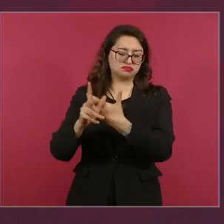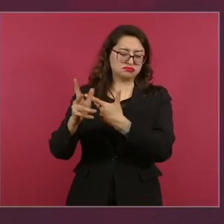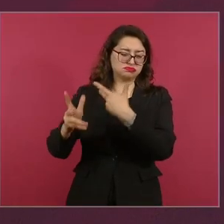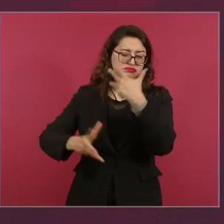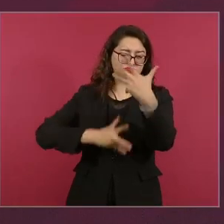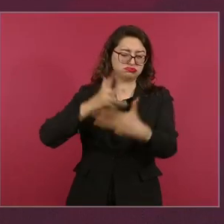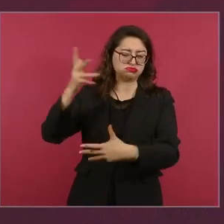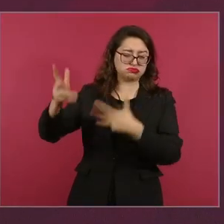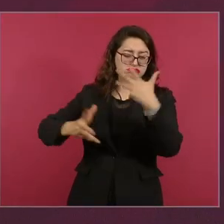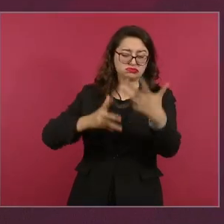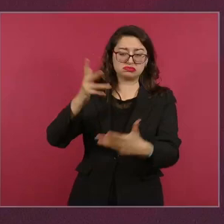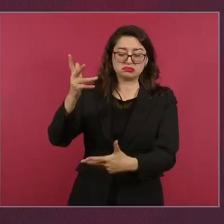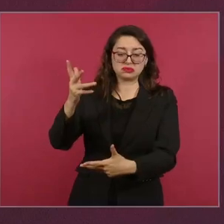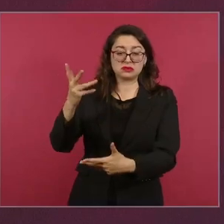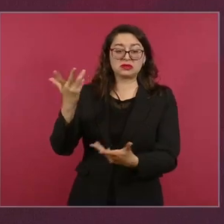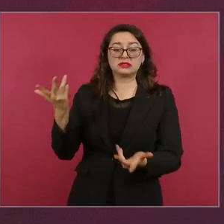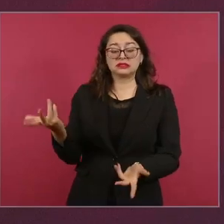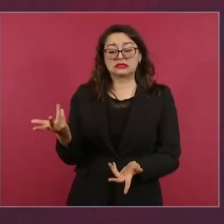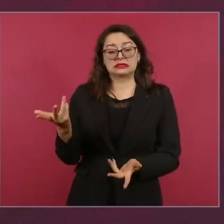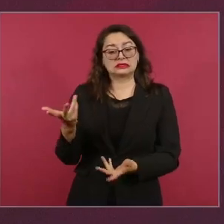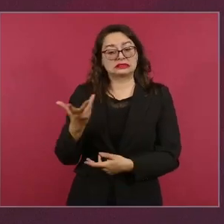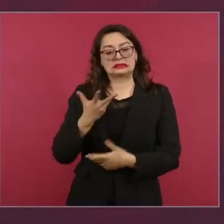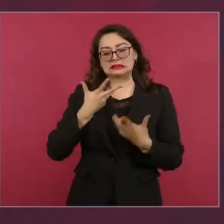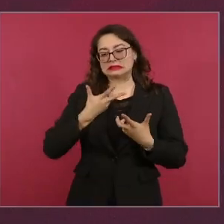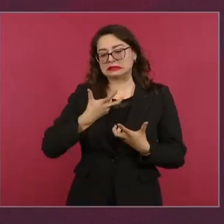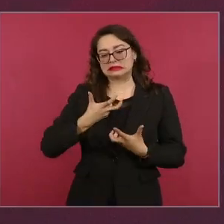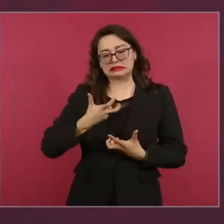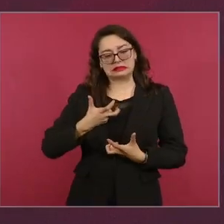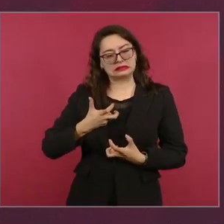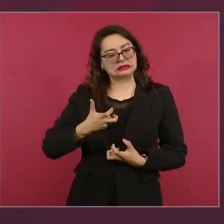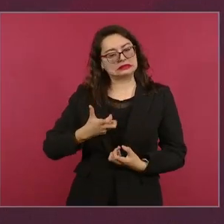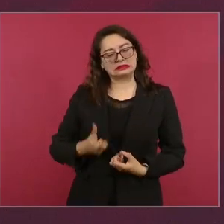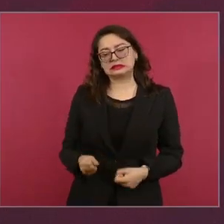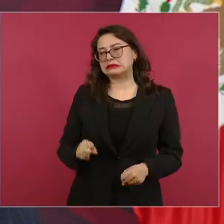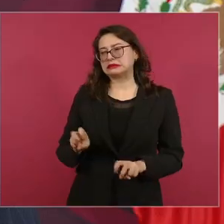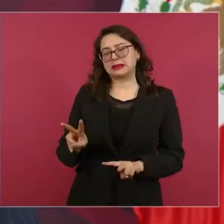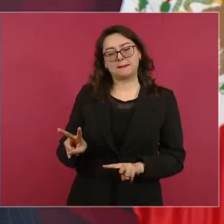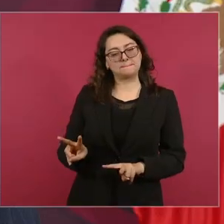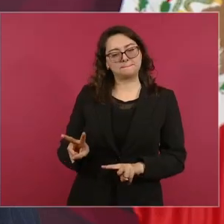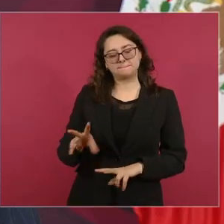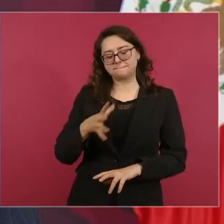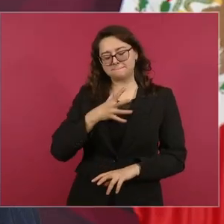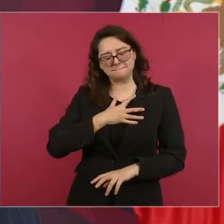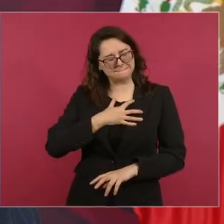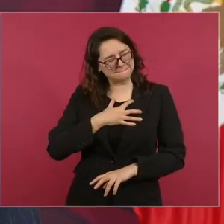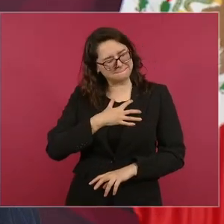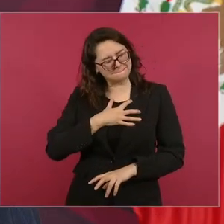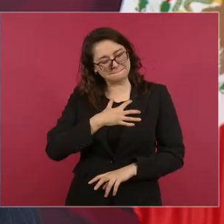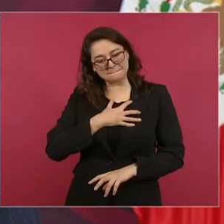los palestinos, es muy triste todo lo que está sucediendo, muy doloroso,